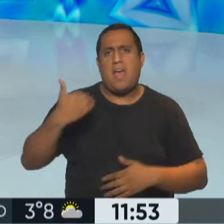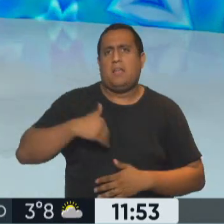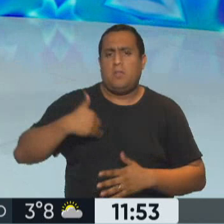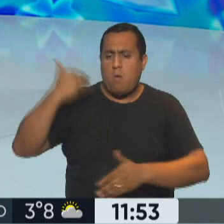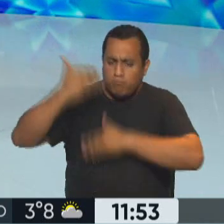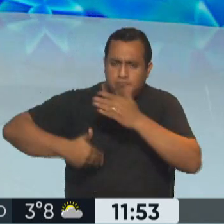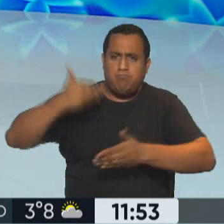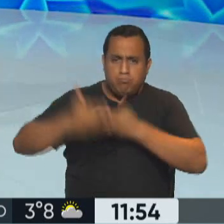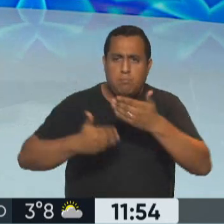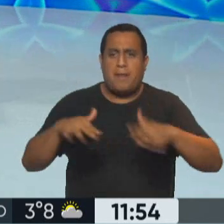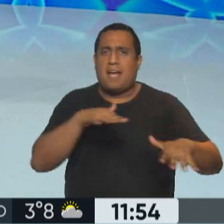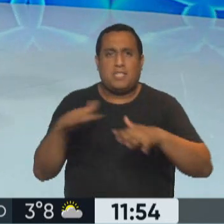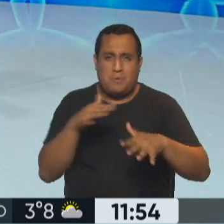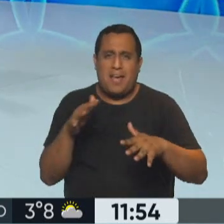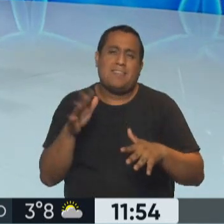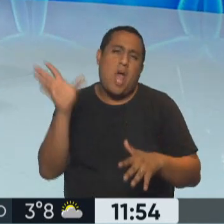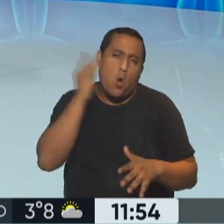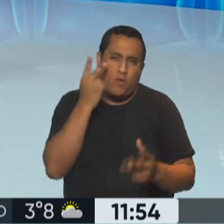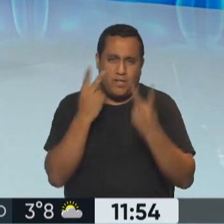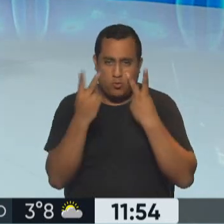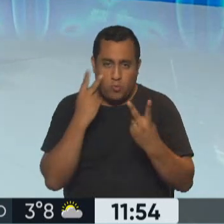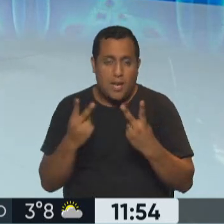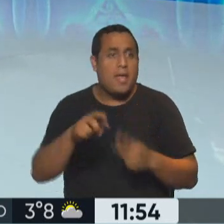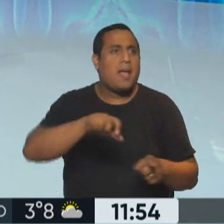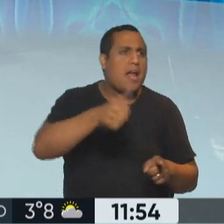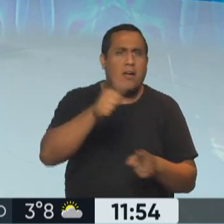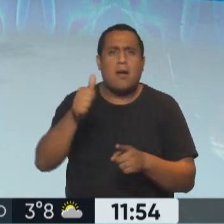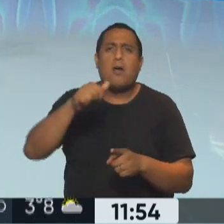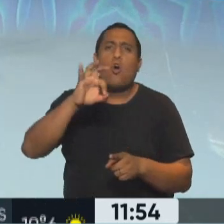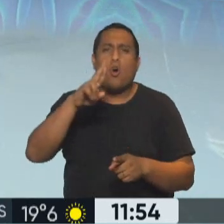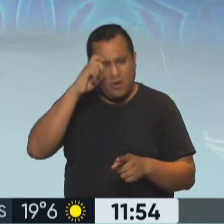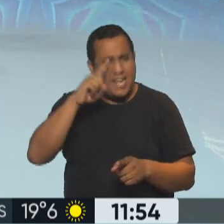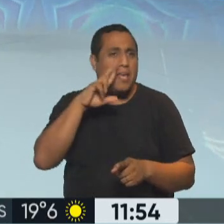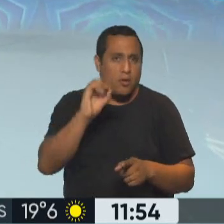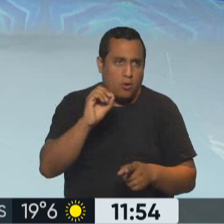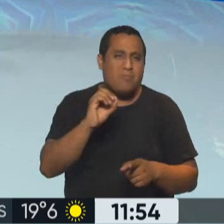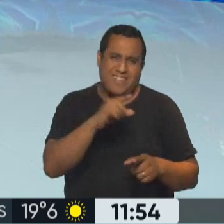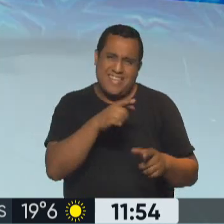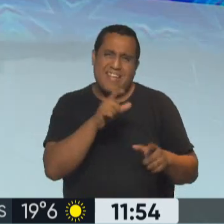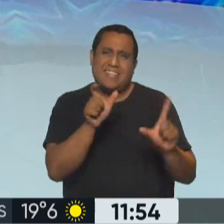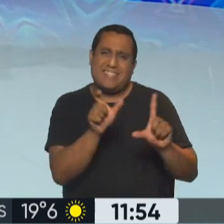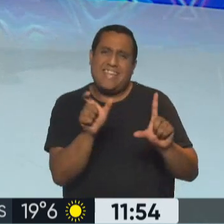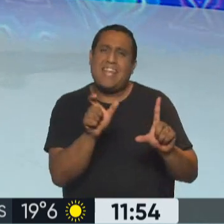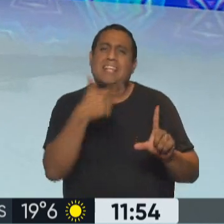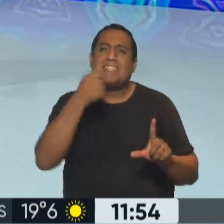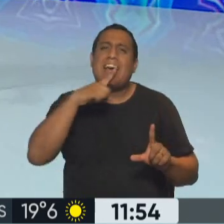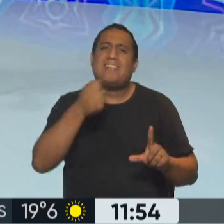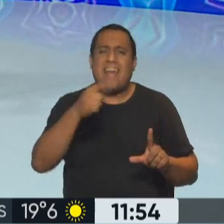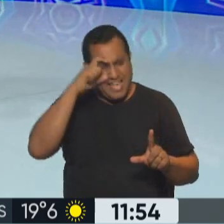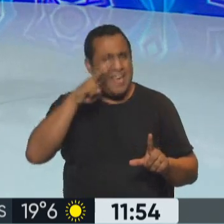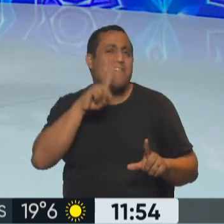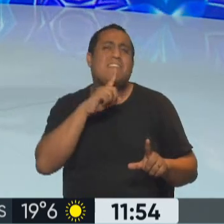desarrollo para esta actividad audiovisual. Y bueno, ganadores y ganadoras. Natalia Oreiro, Santa Evita fue la más ganadora con 9